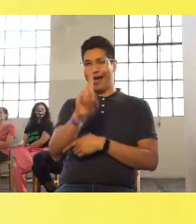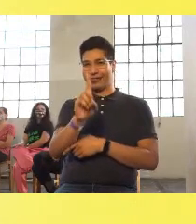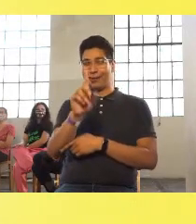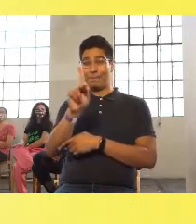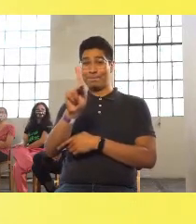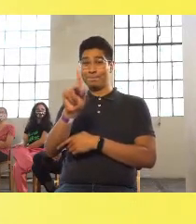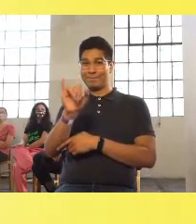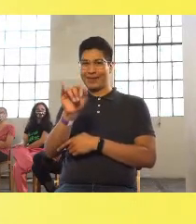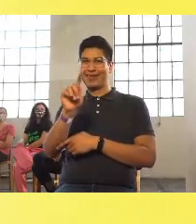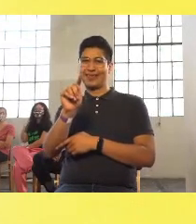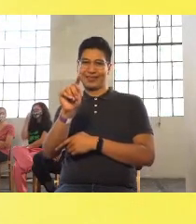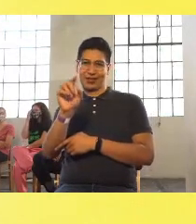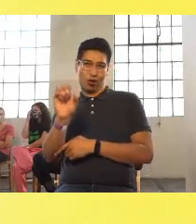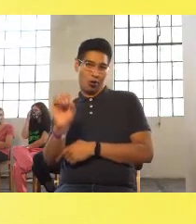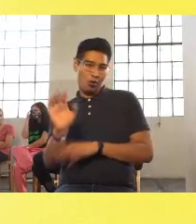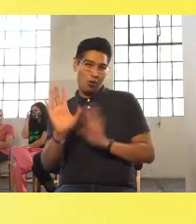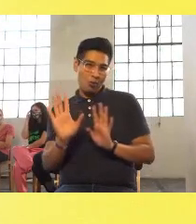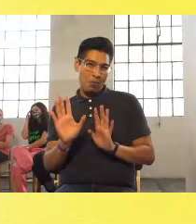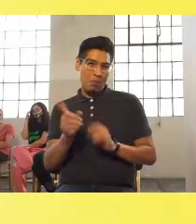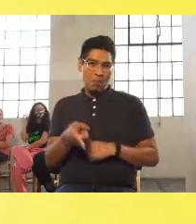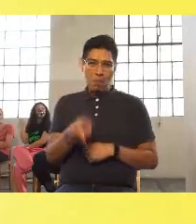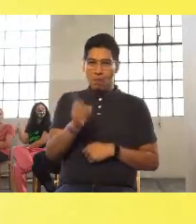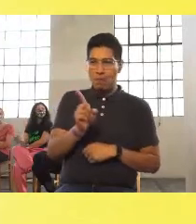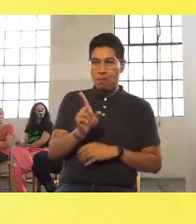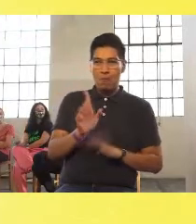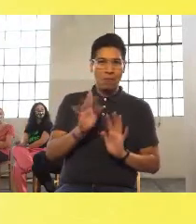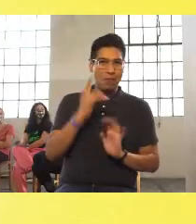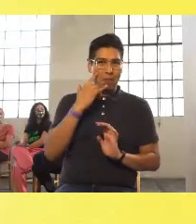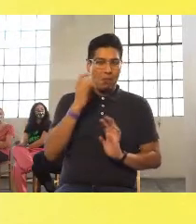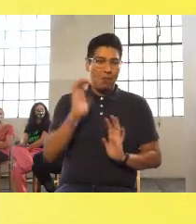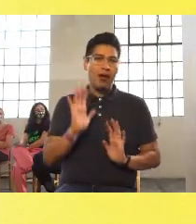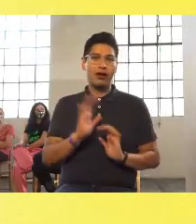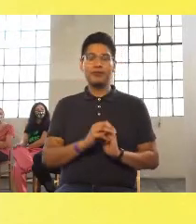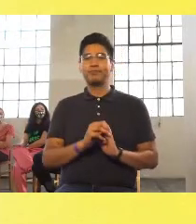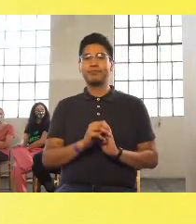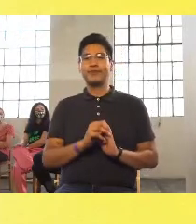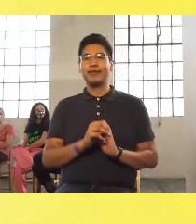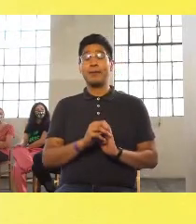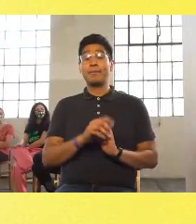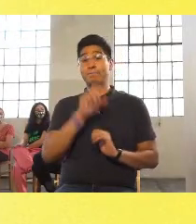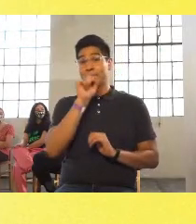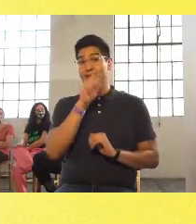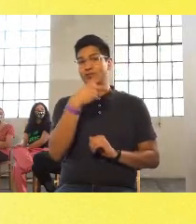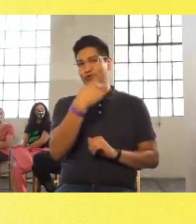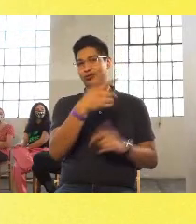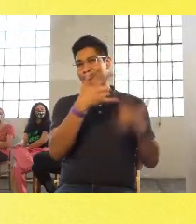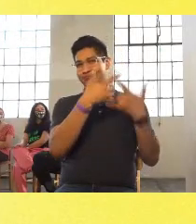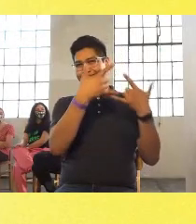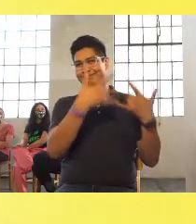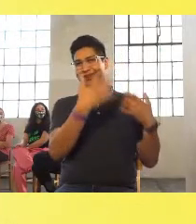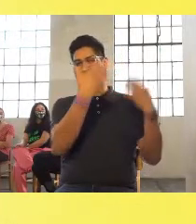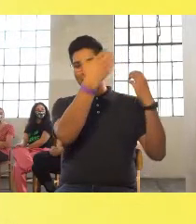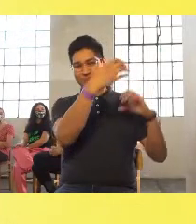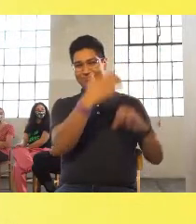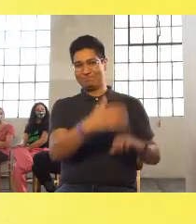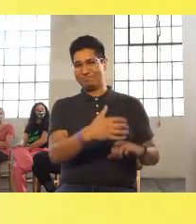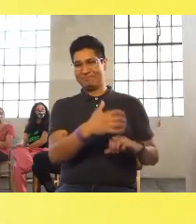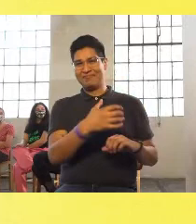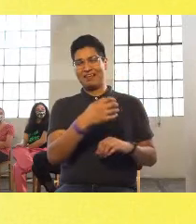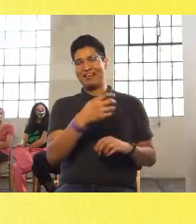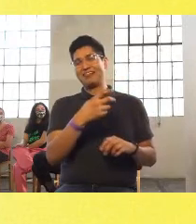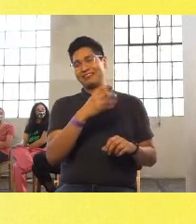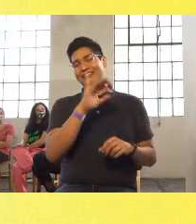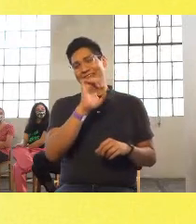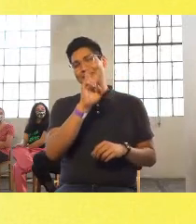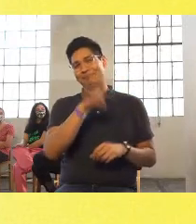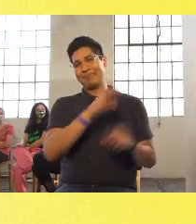luego Brad Pittón, después López Martínez, y todo lo tengo en screenshot, es muy chistoso. Pero sí,